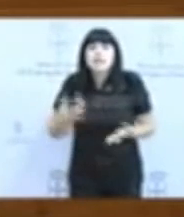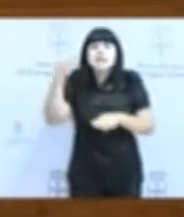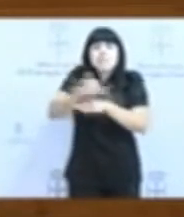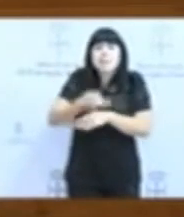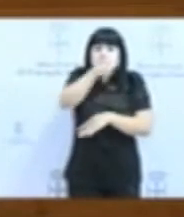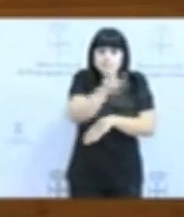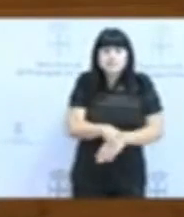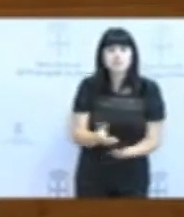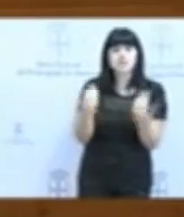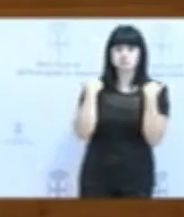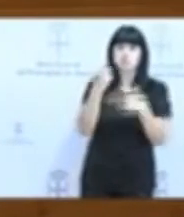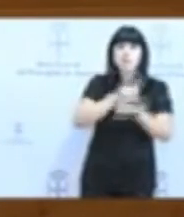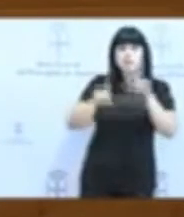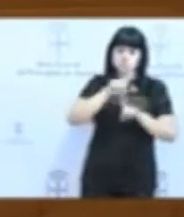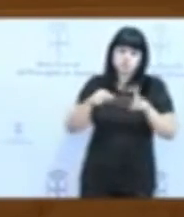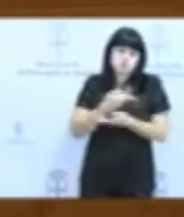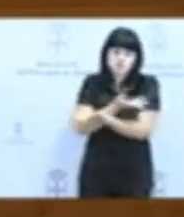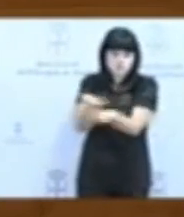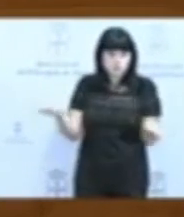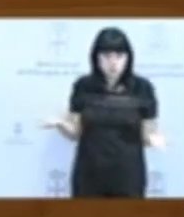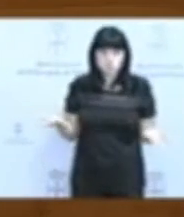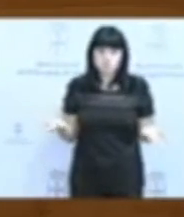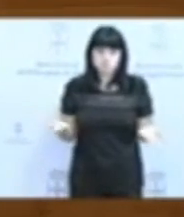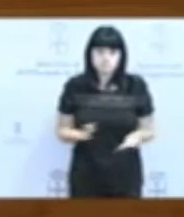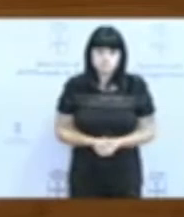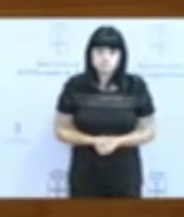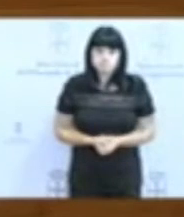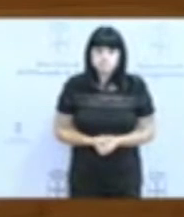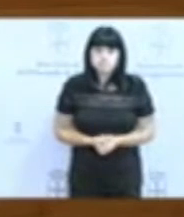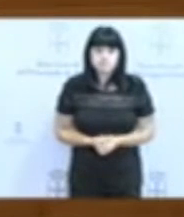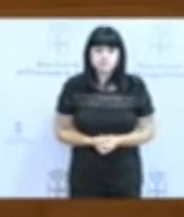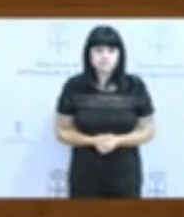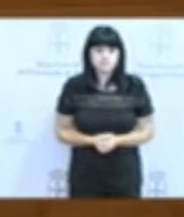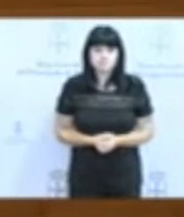gente. No haría falta antidisturbios.